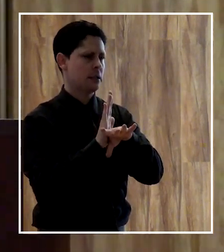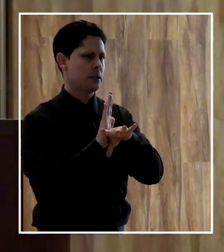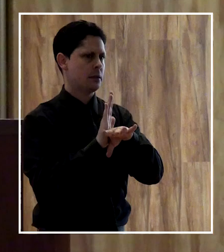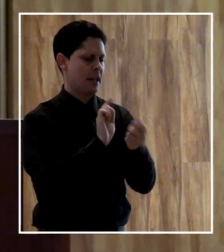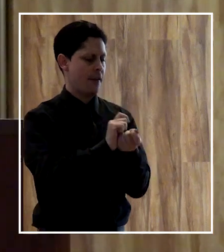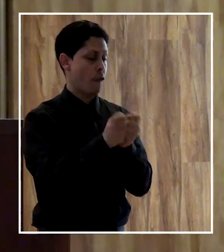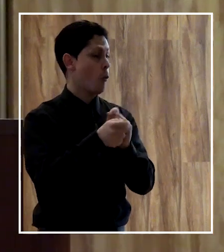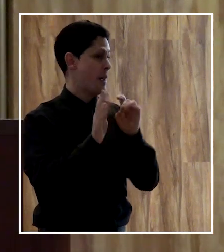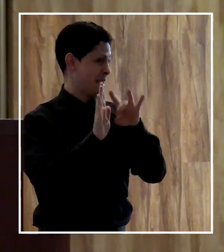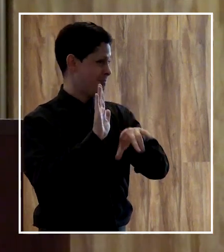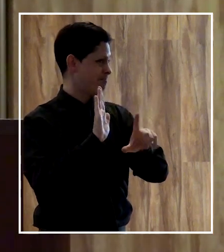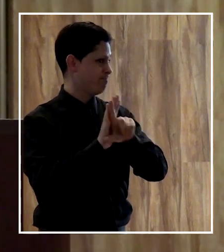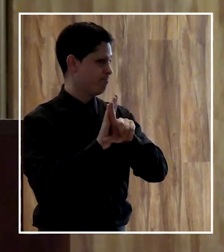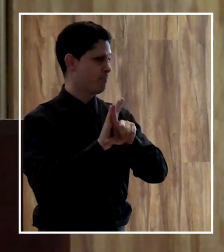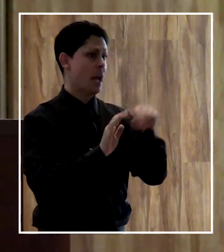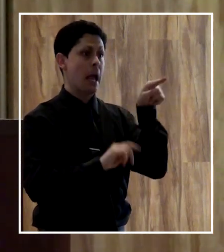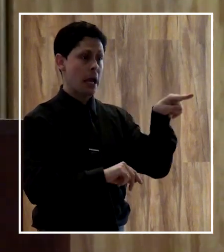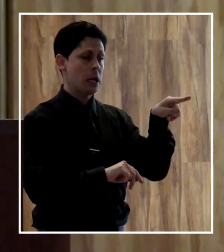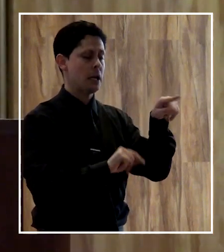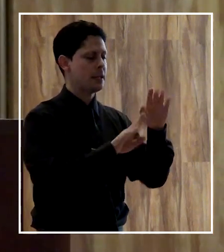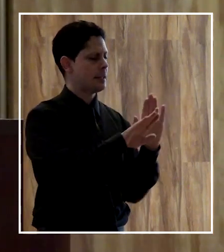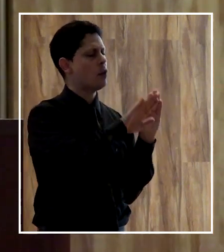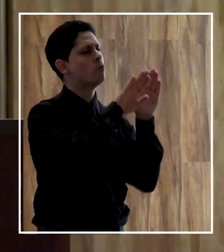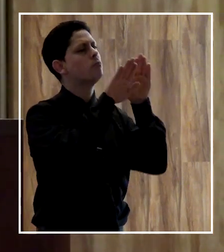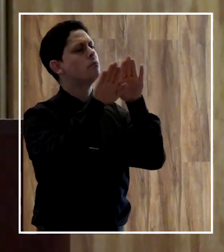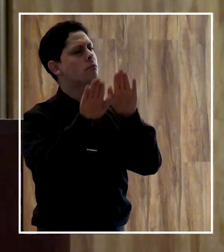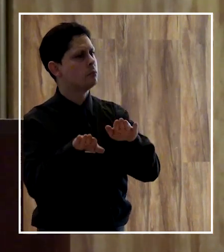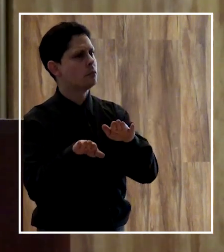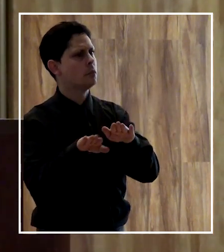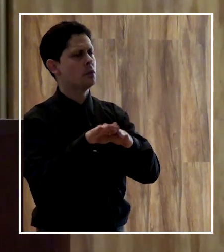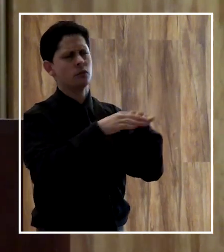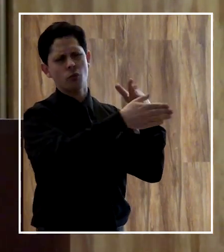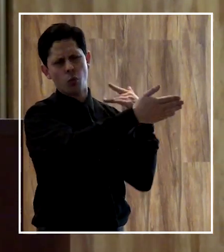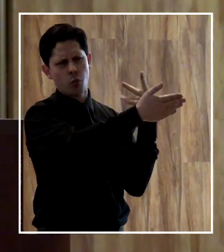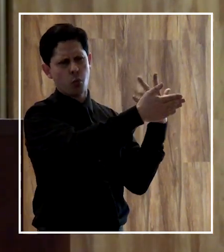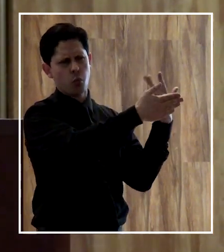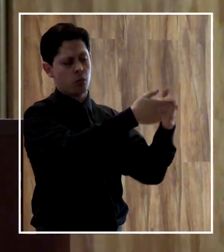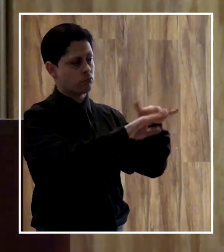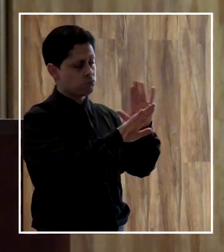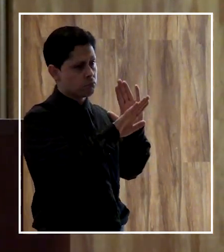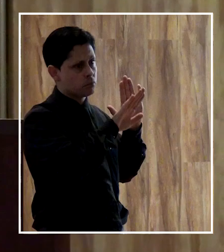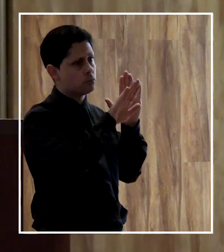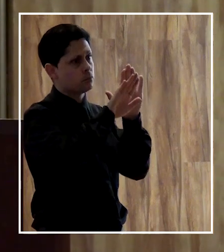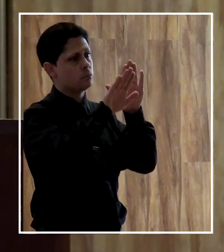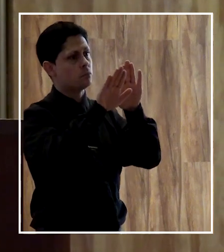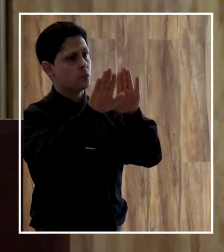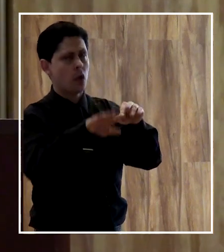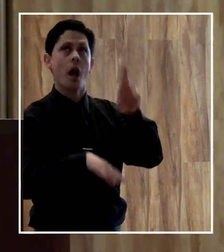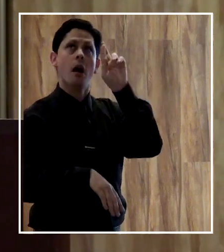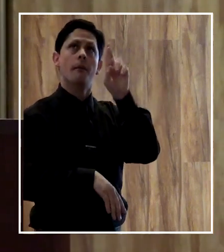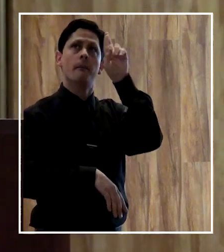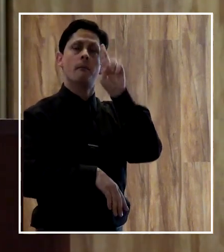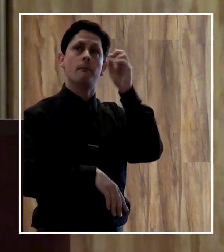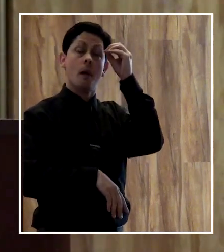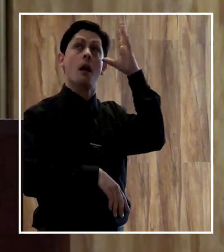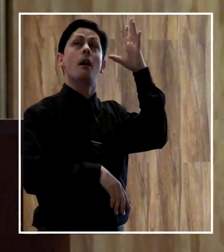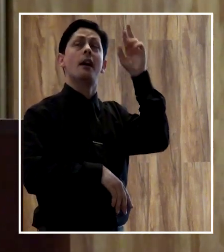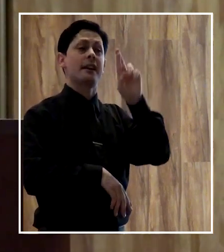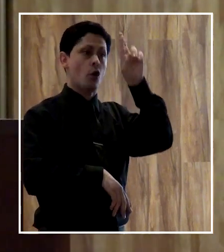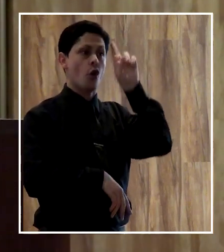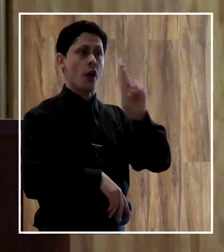sin duda él ha contribuido largamente. Nosotros podemos recordar algunas